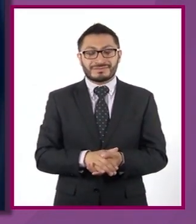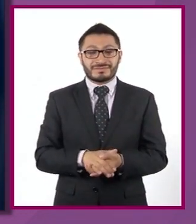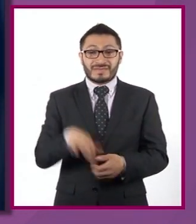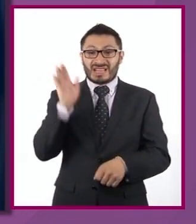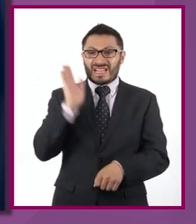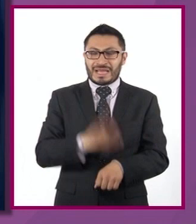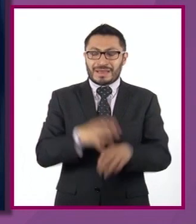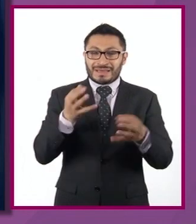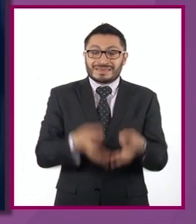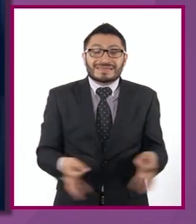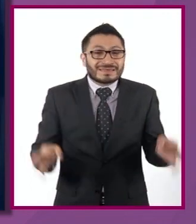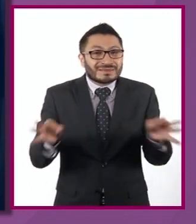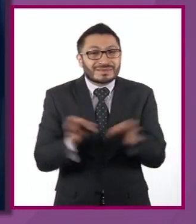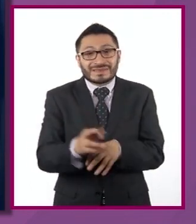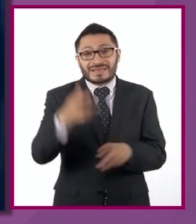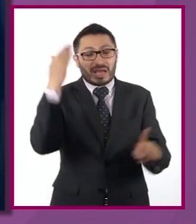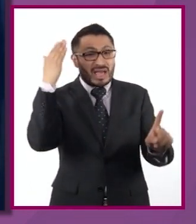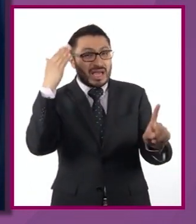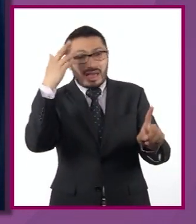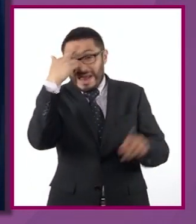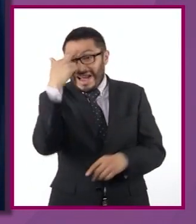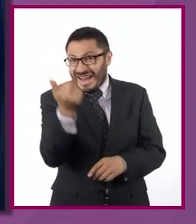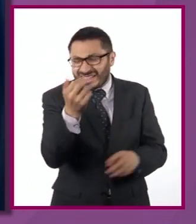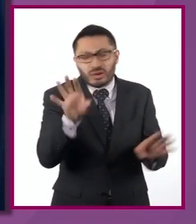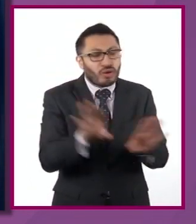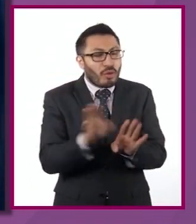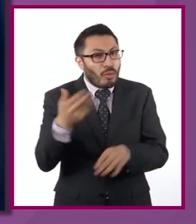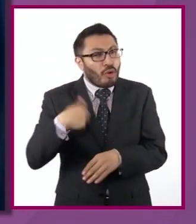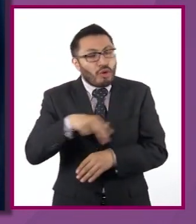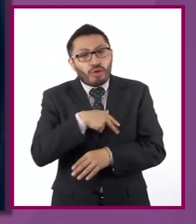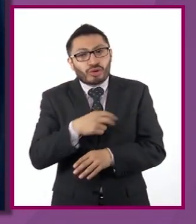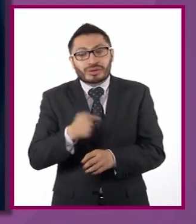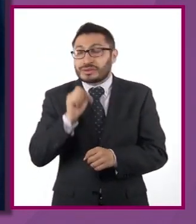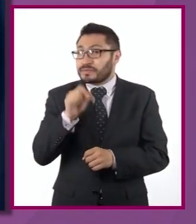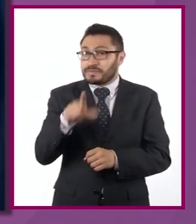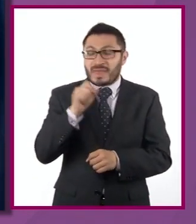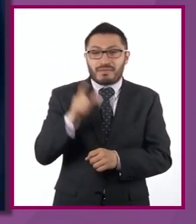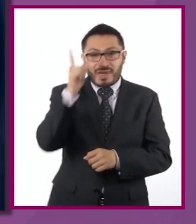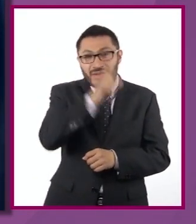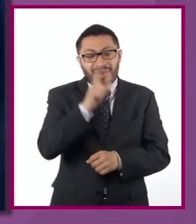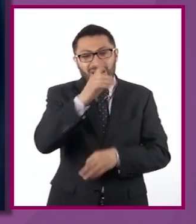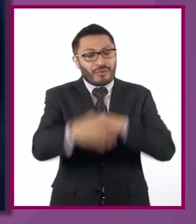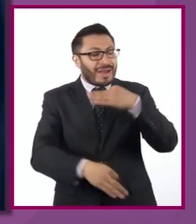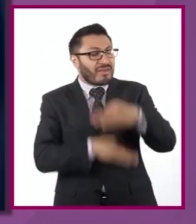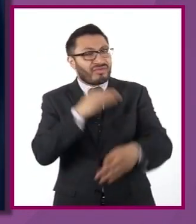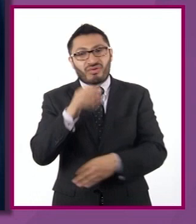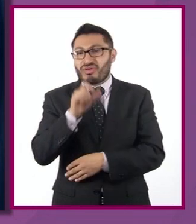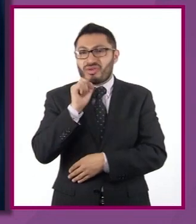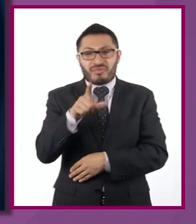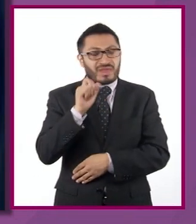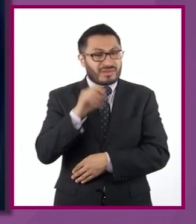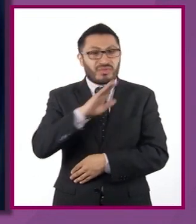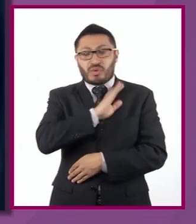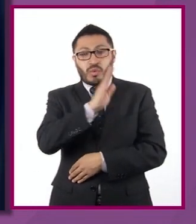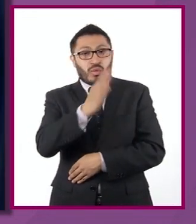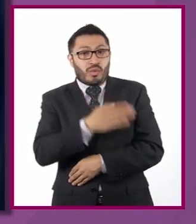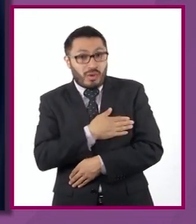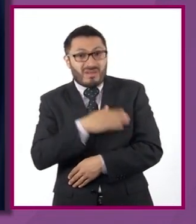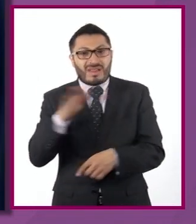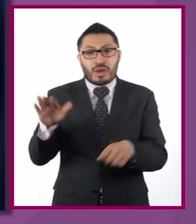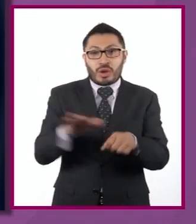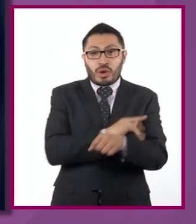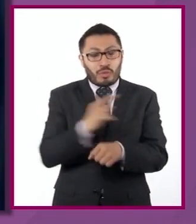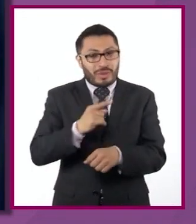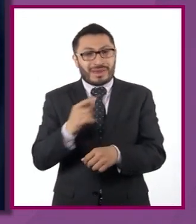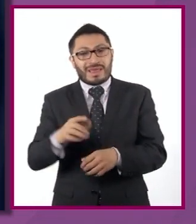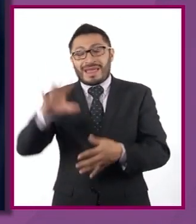principal razón es que tenemos una raíz de la misma lengua. Somos todos descendientes de españoles porque